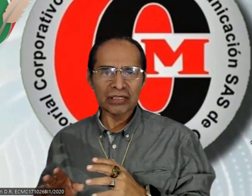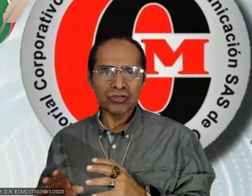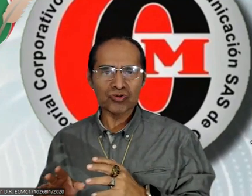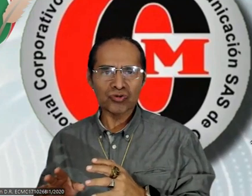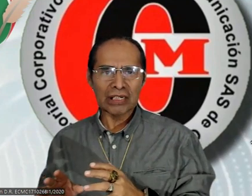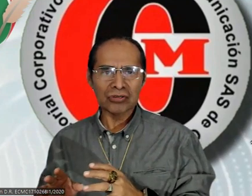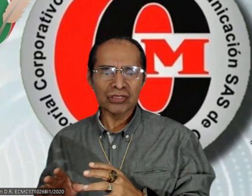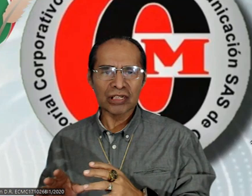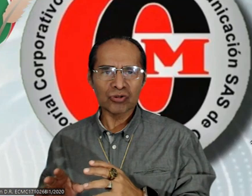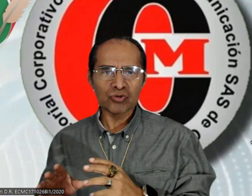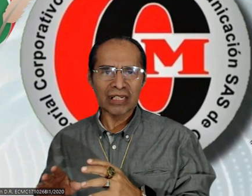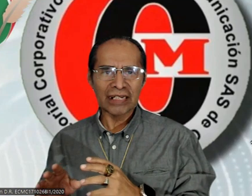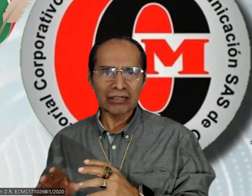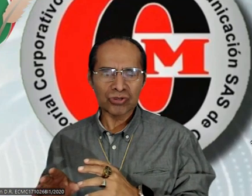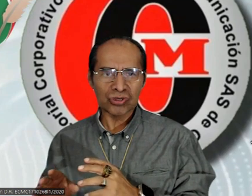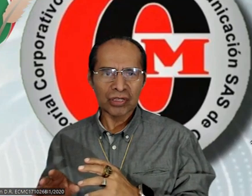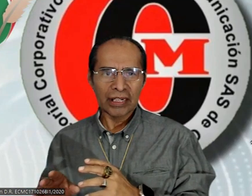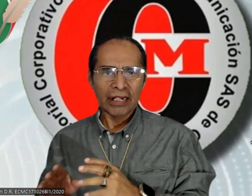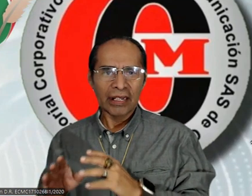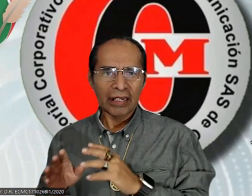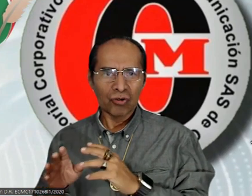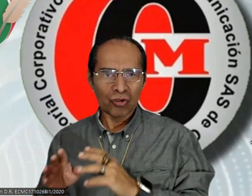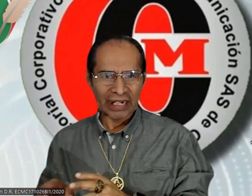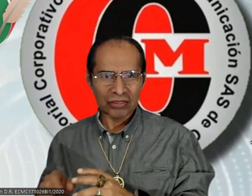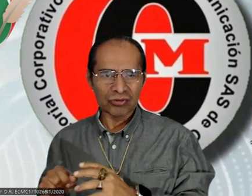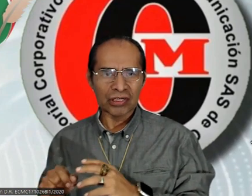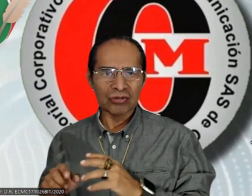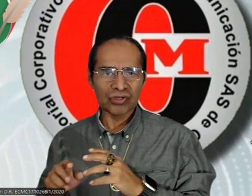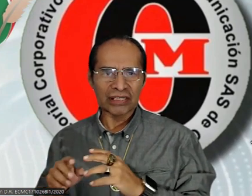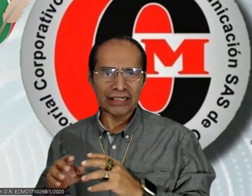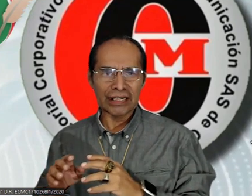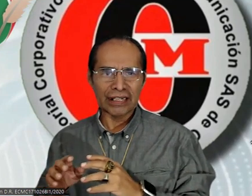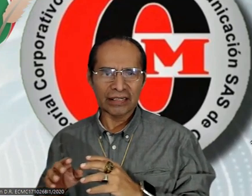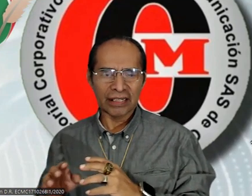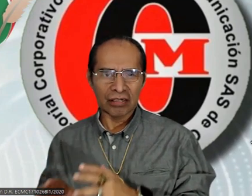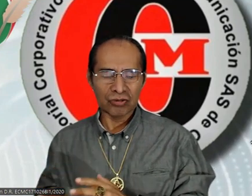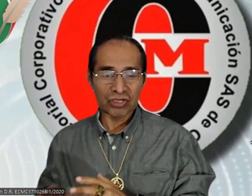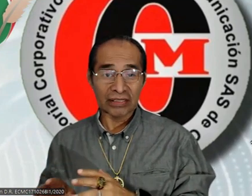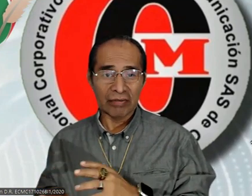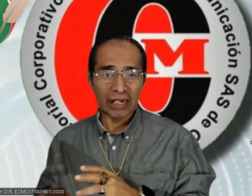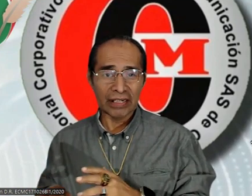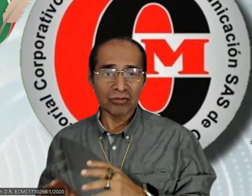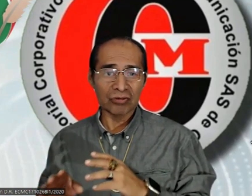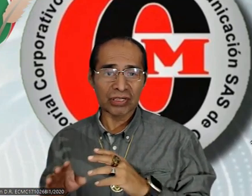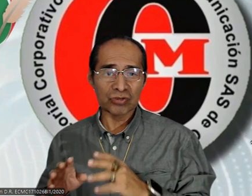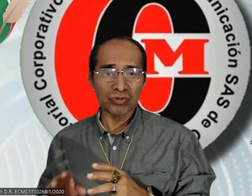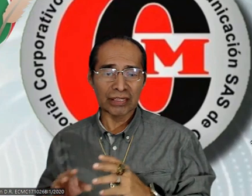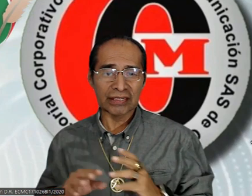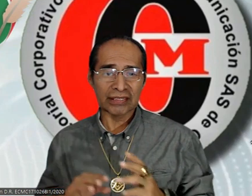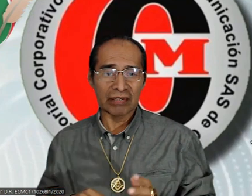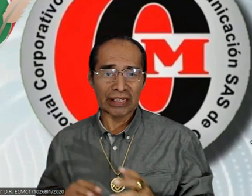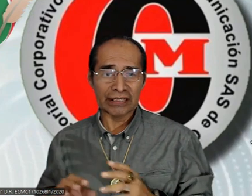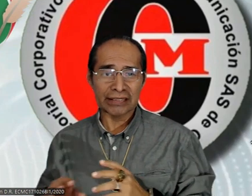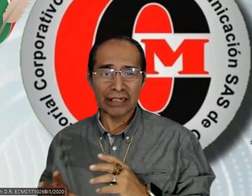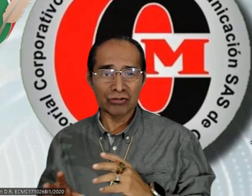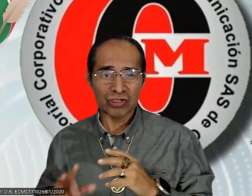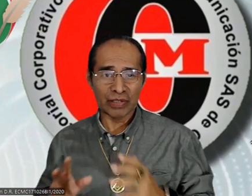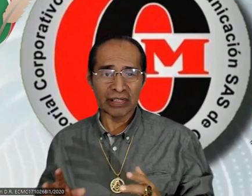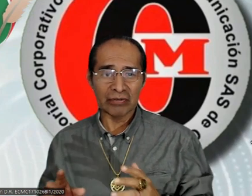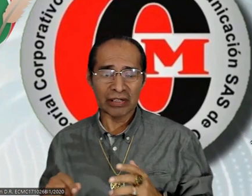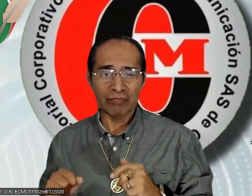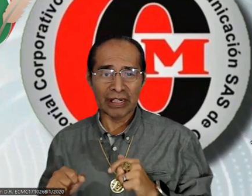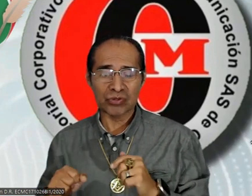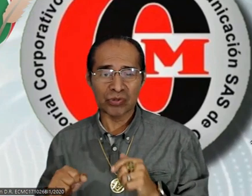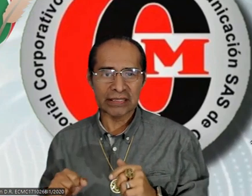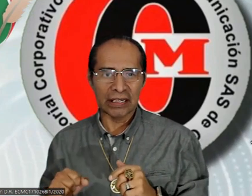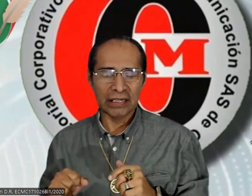violentan los derechos humanos de los ciudadanos correctos, de los que tienen que, de los que trabajan, de los que sudan desde la mañana hasta la noche